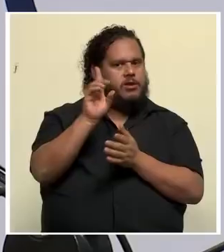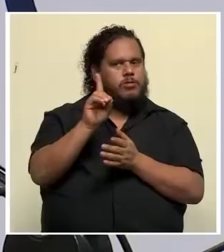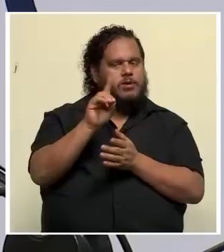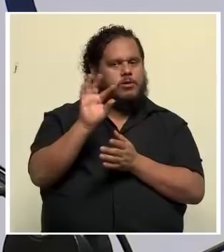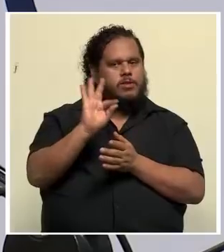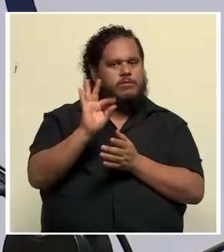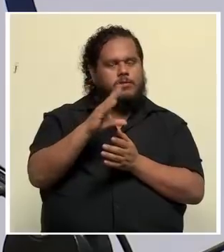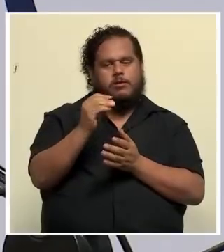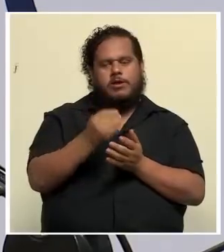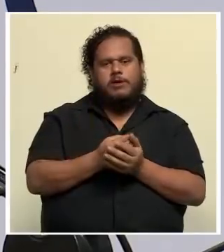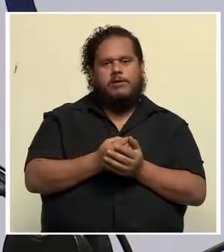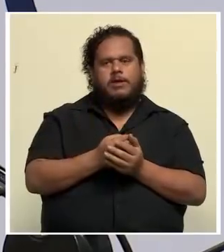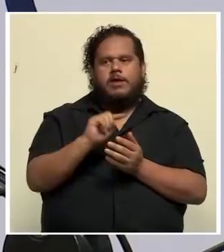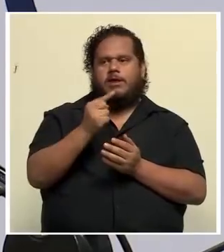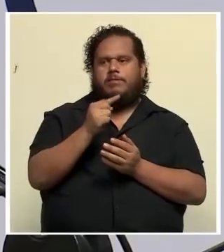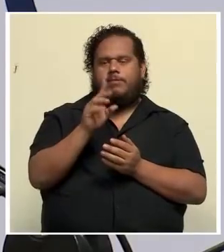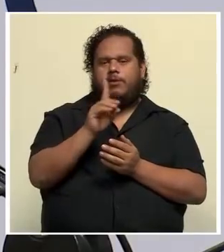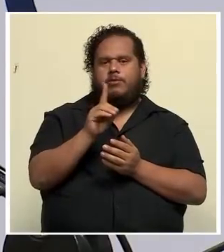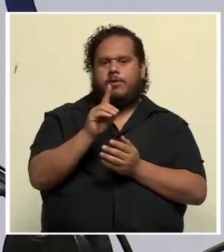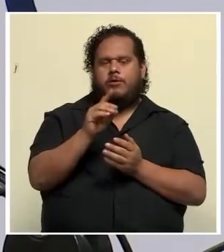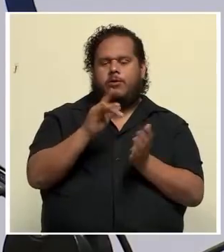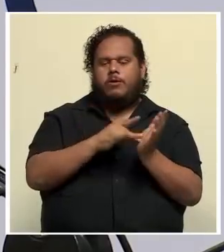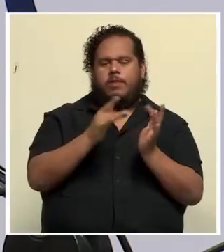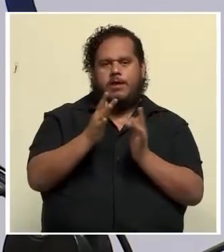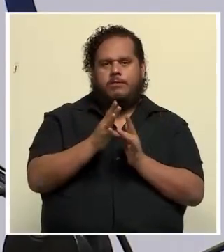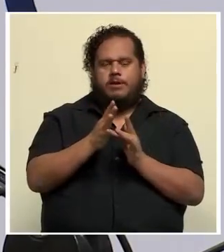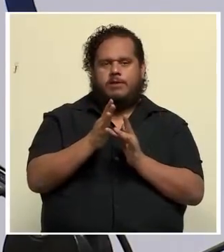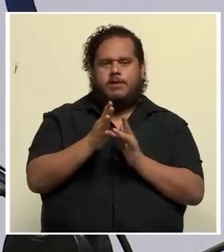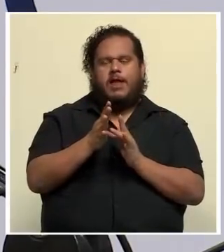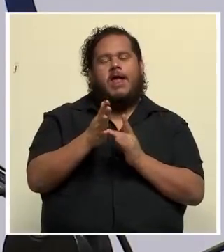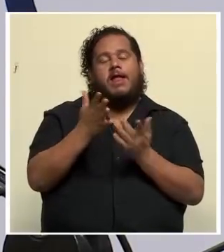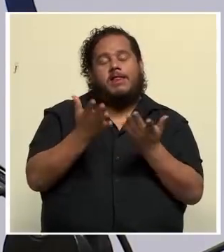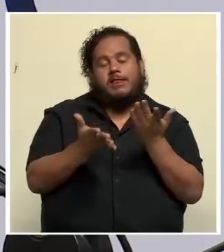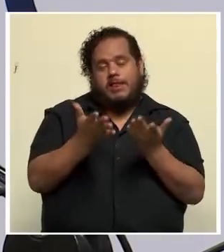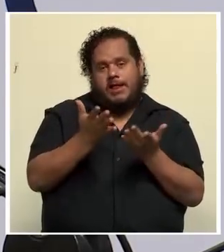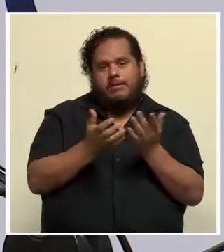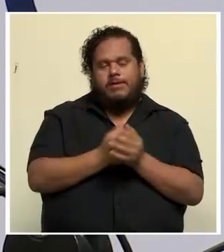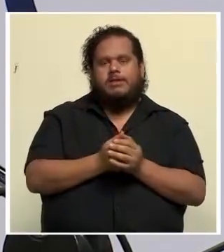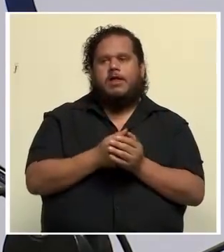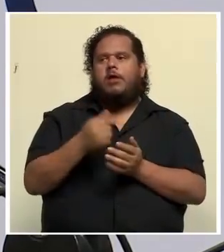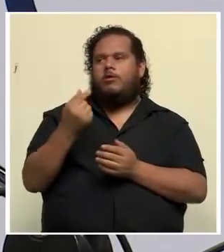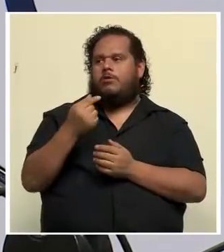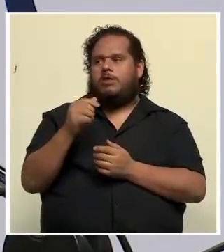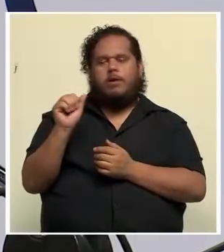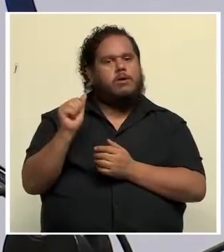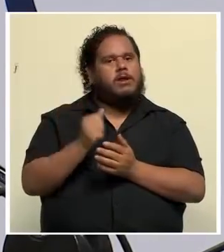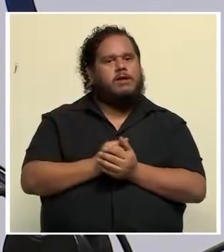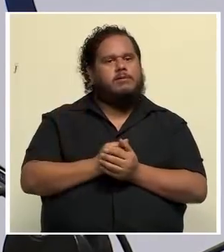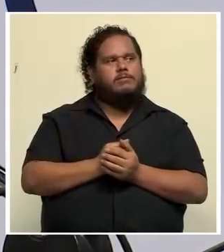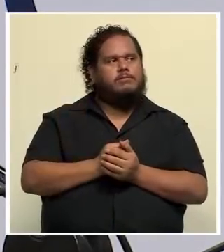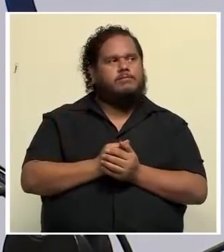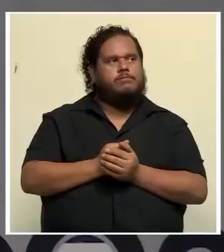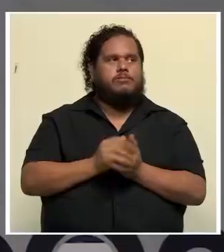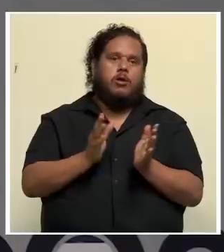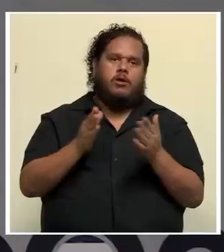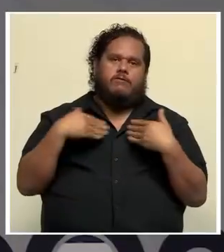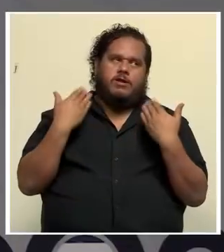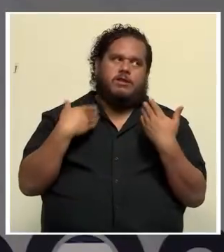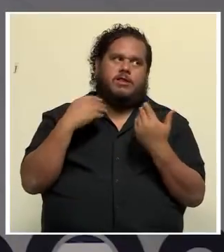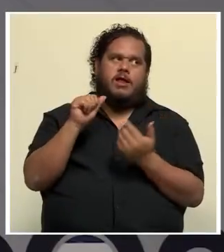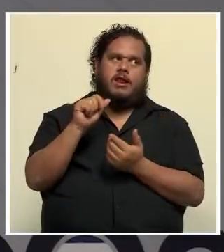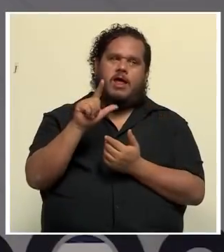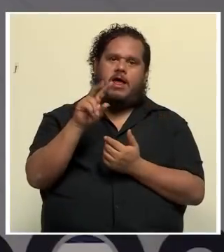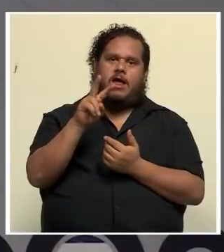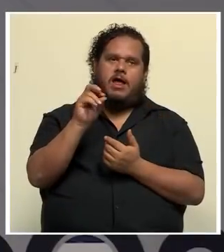febrero y el primer domingo de abril, muy probablemente. Gustavo Araya. Felicitar a Álvaro.